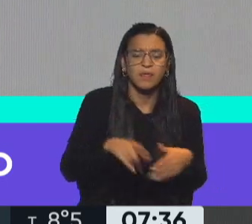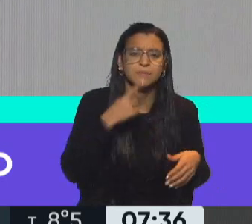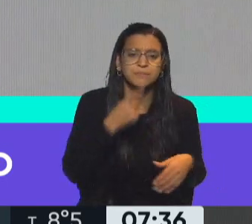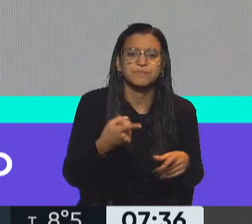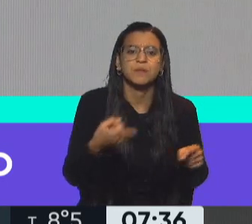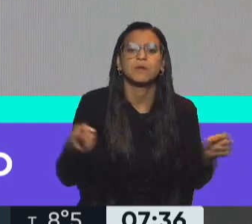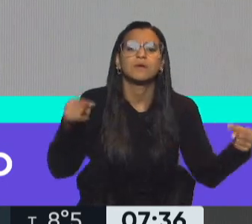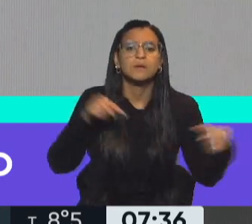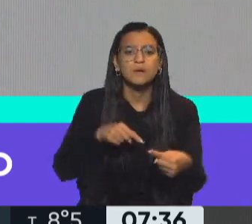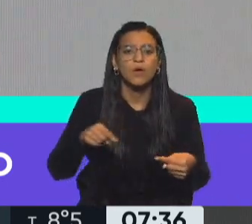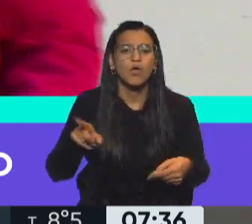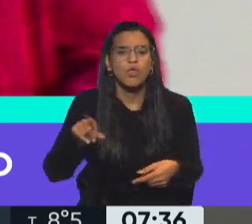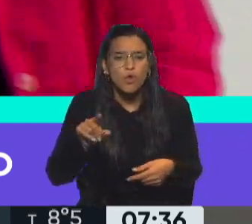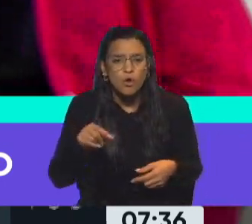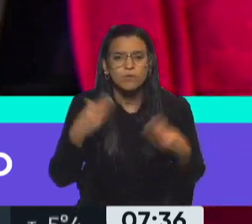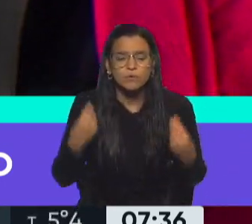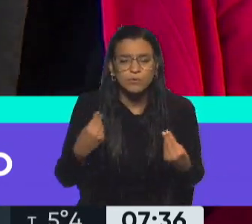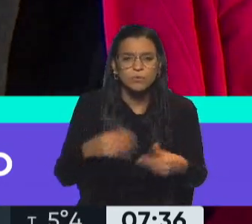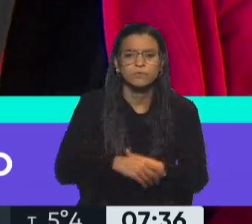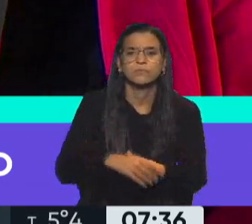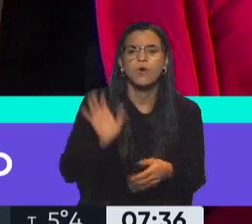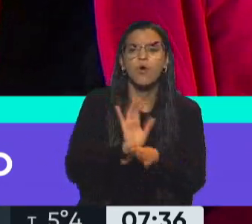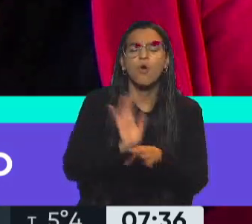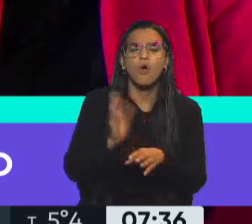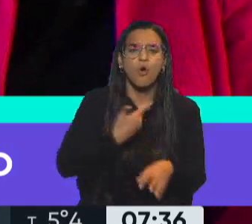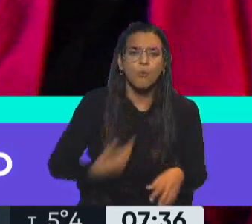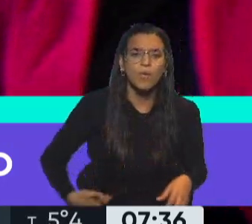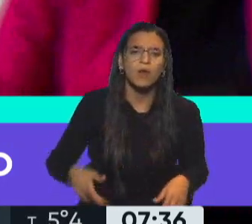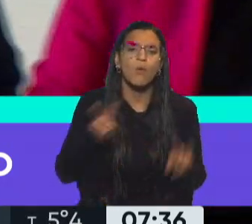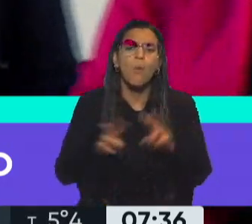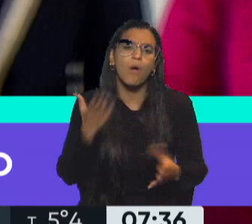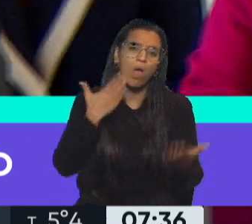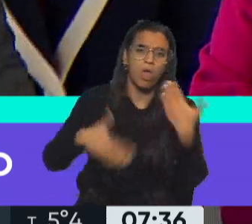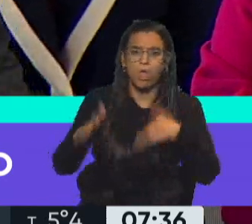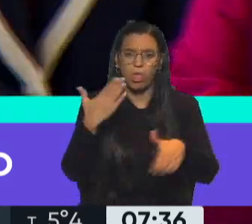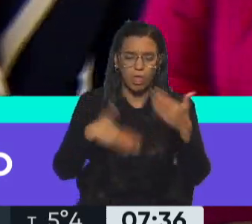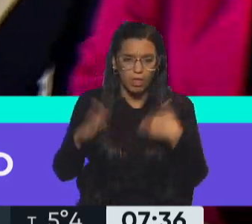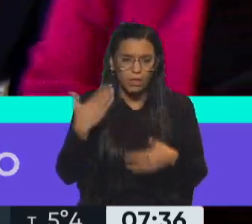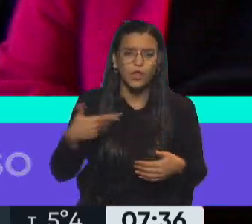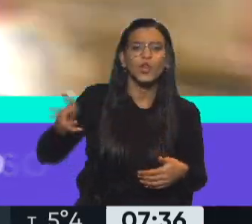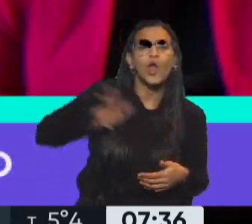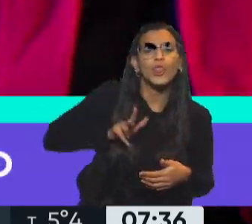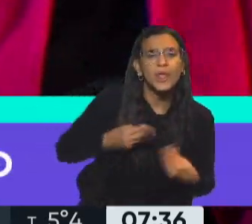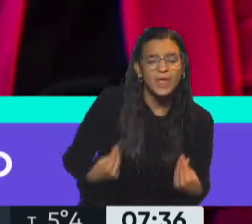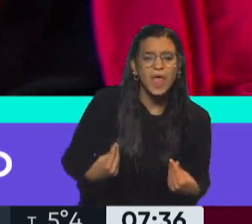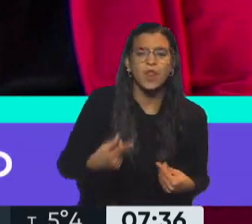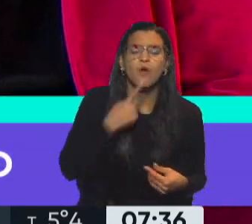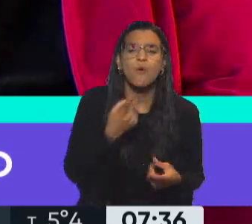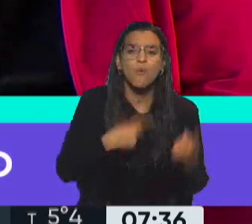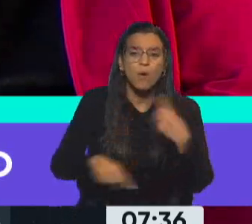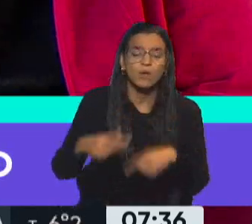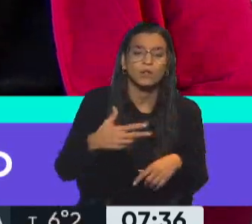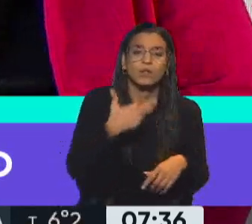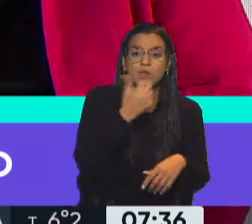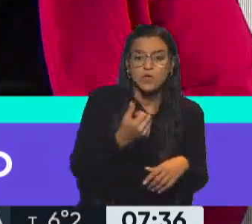pérdida y de dolor ha sido un gobierno que busca excusas. Nos dijeron cuándo nuestros hijos iban a